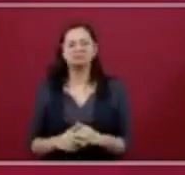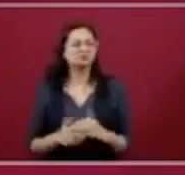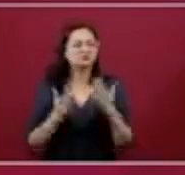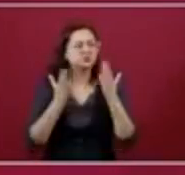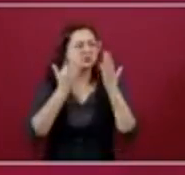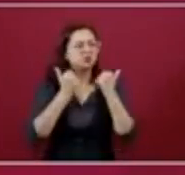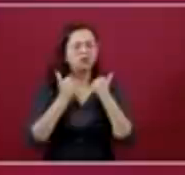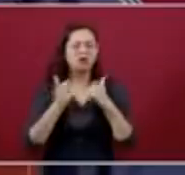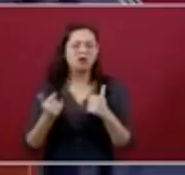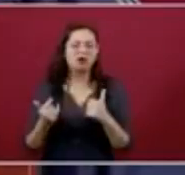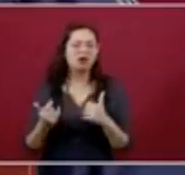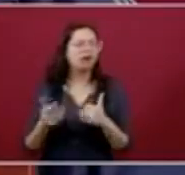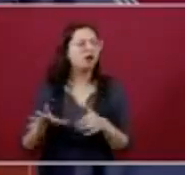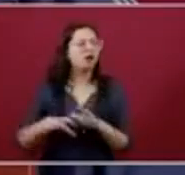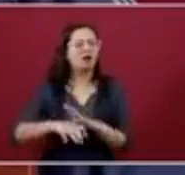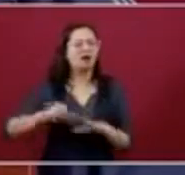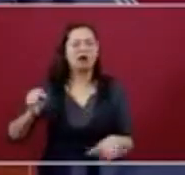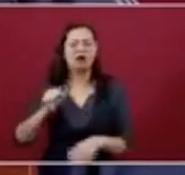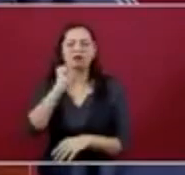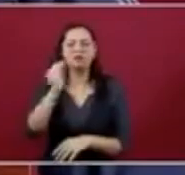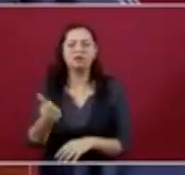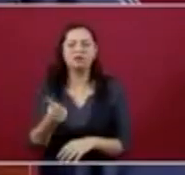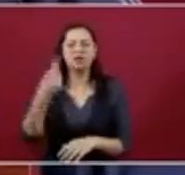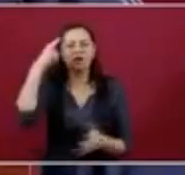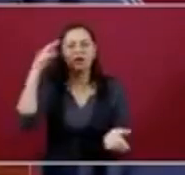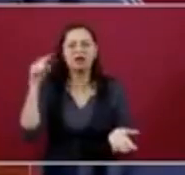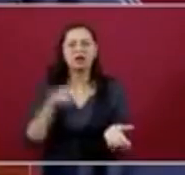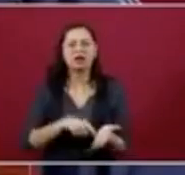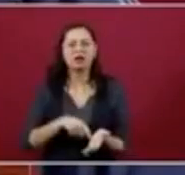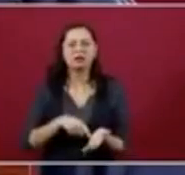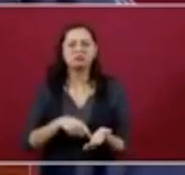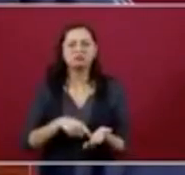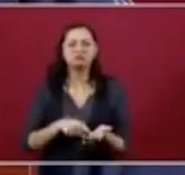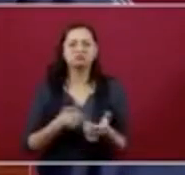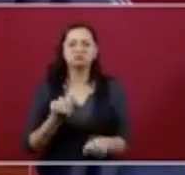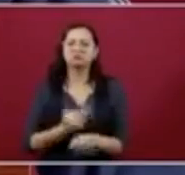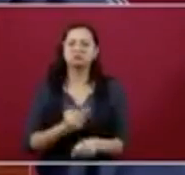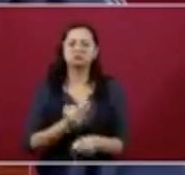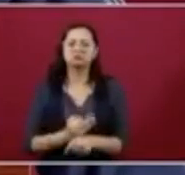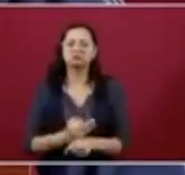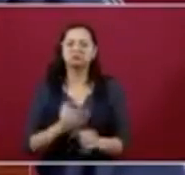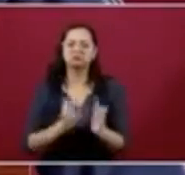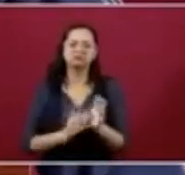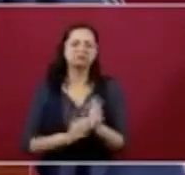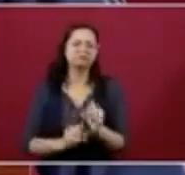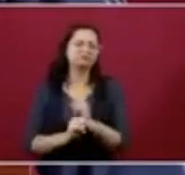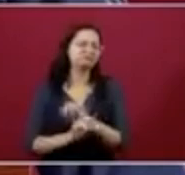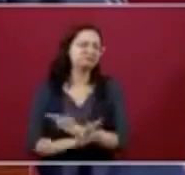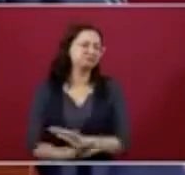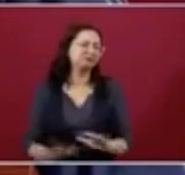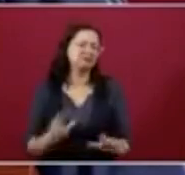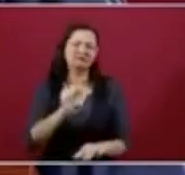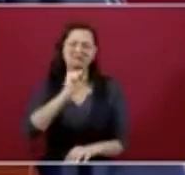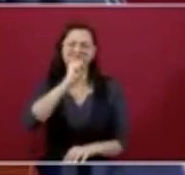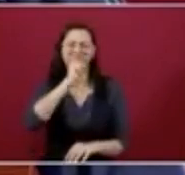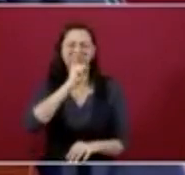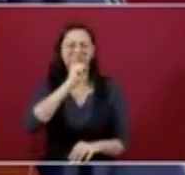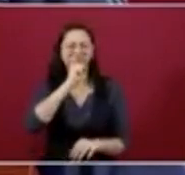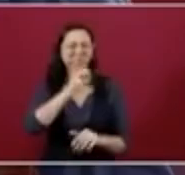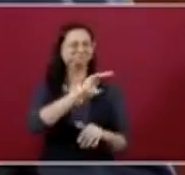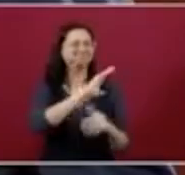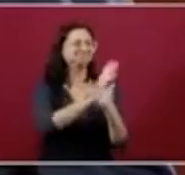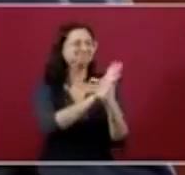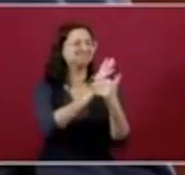Entonces, yo creo que está en este momento toda la documentación, son miles de